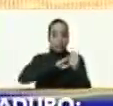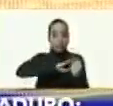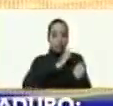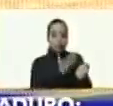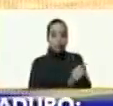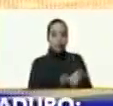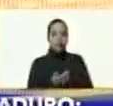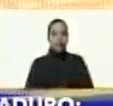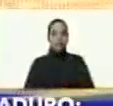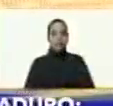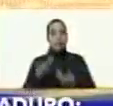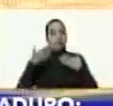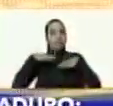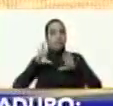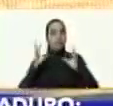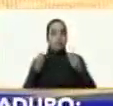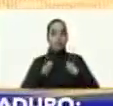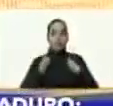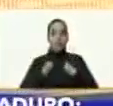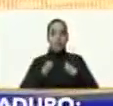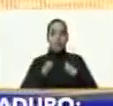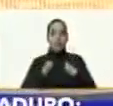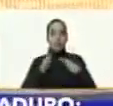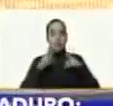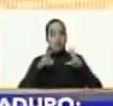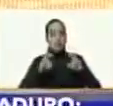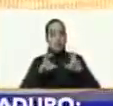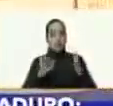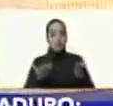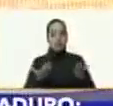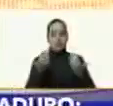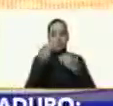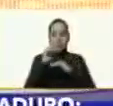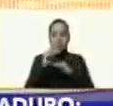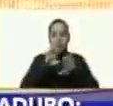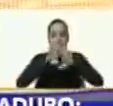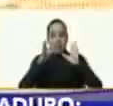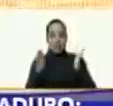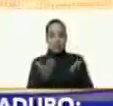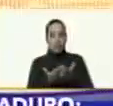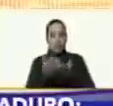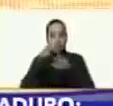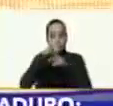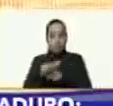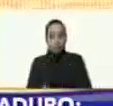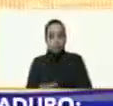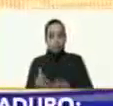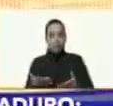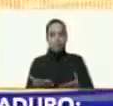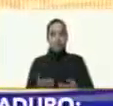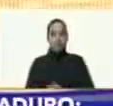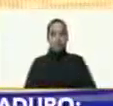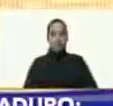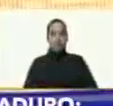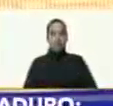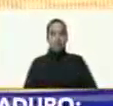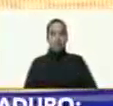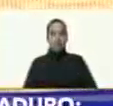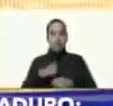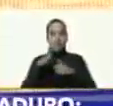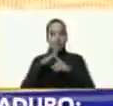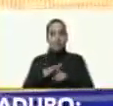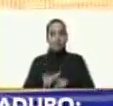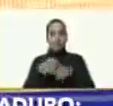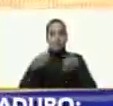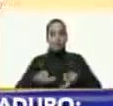Quizás estaríamos viviendo una nueva etapa del mundo colonizado, neocolonizado y dominado.